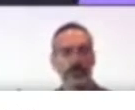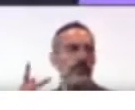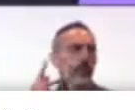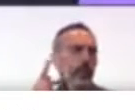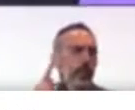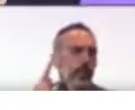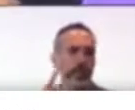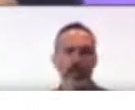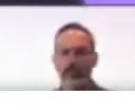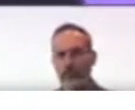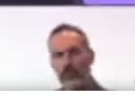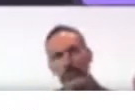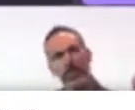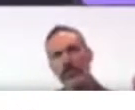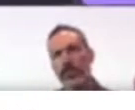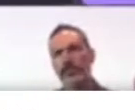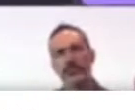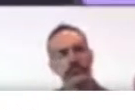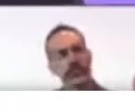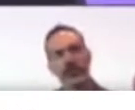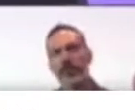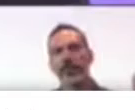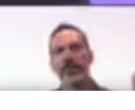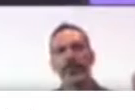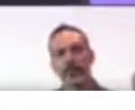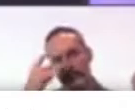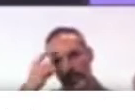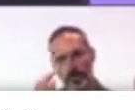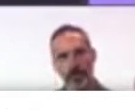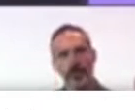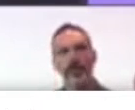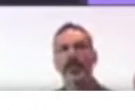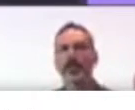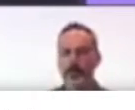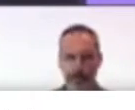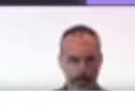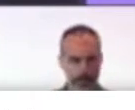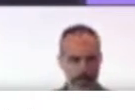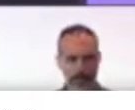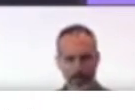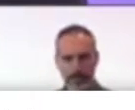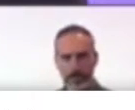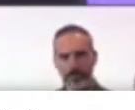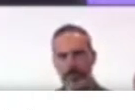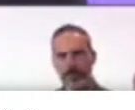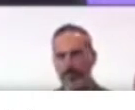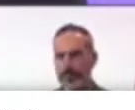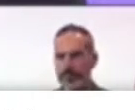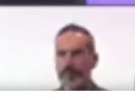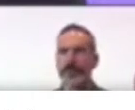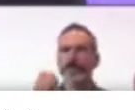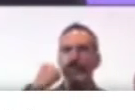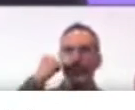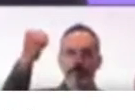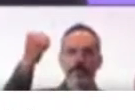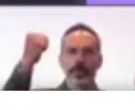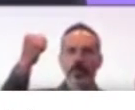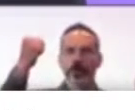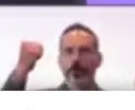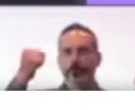de manera distinta, creer que es posible lograr un fin superior por encima de